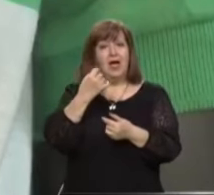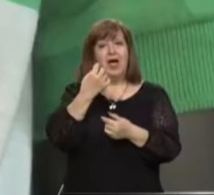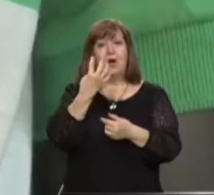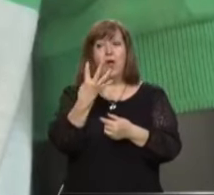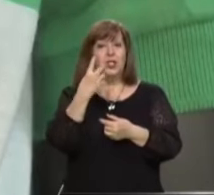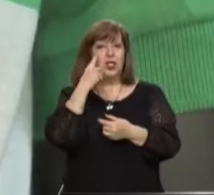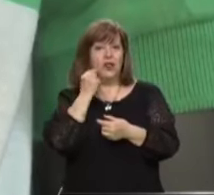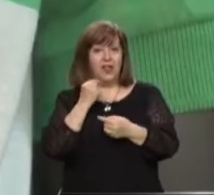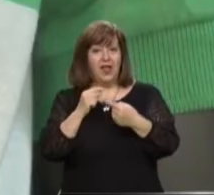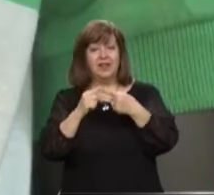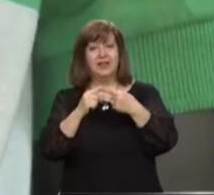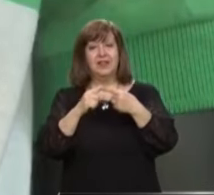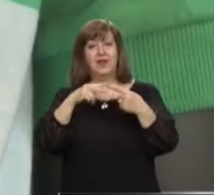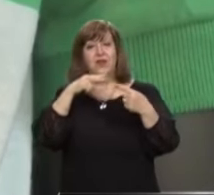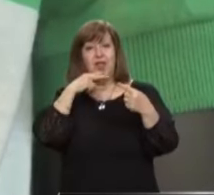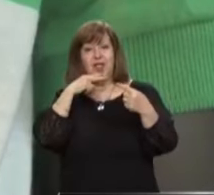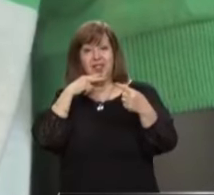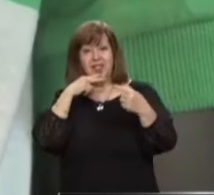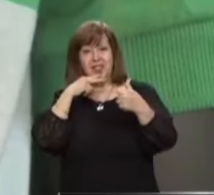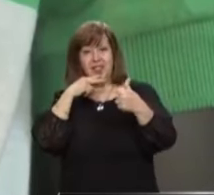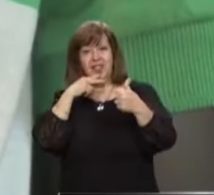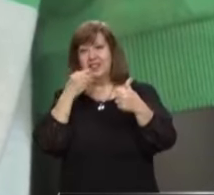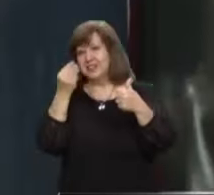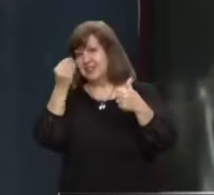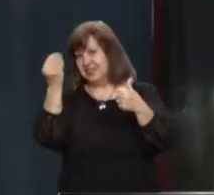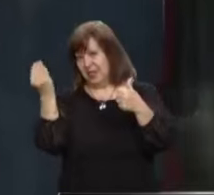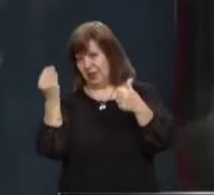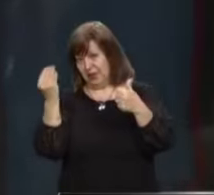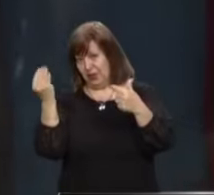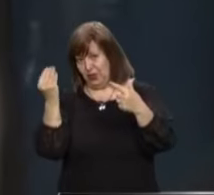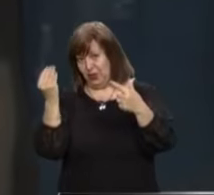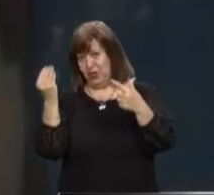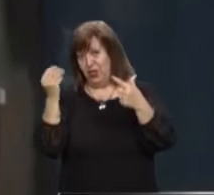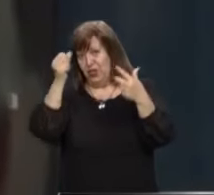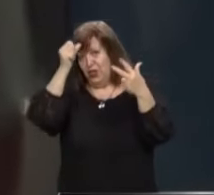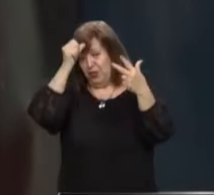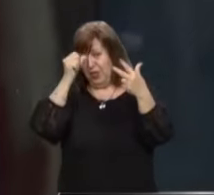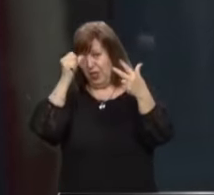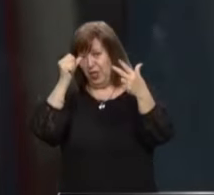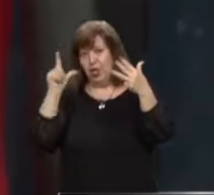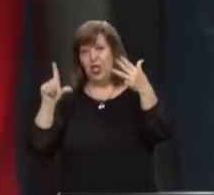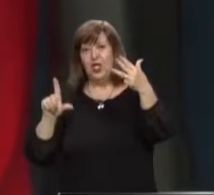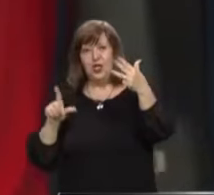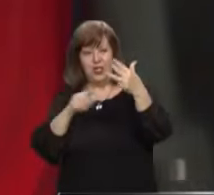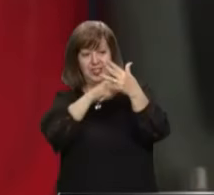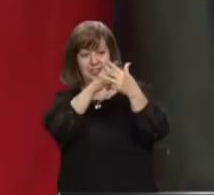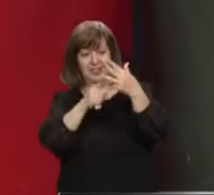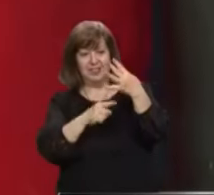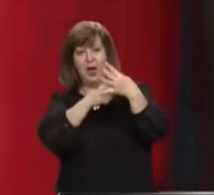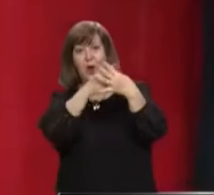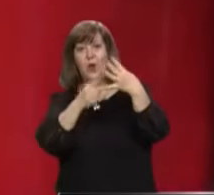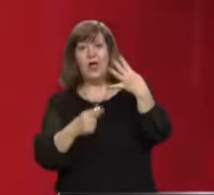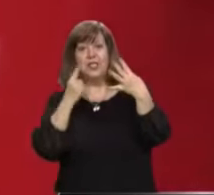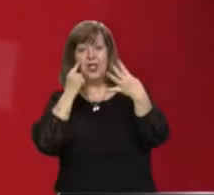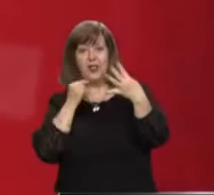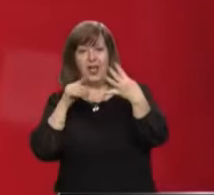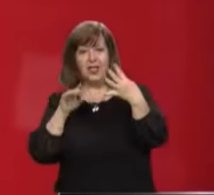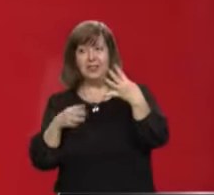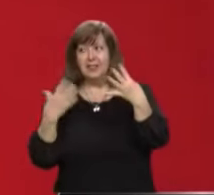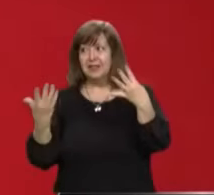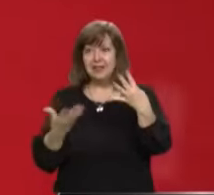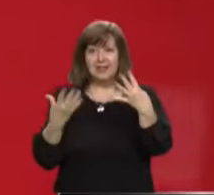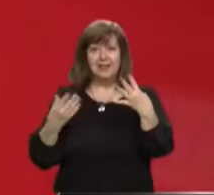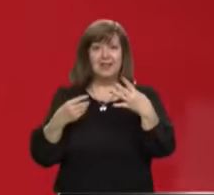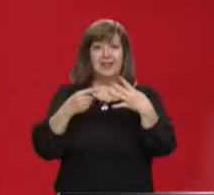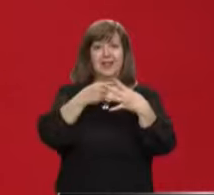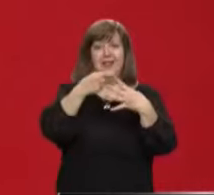4 días que queda de este 2023 y están todos con la mirada puesta en aquellos que nos van a visitar, sobre